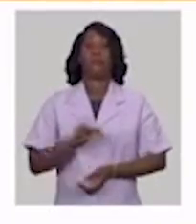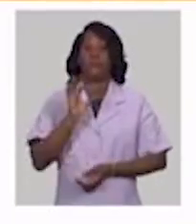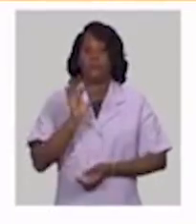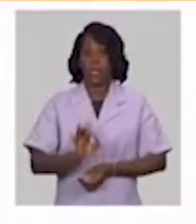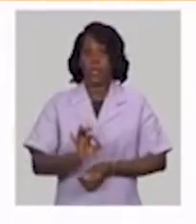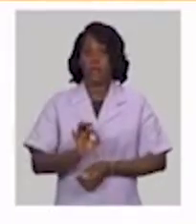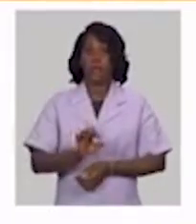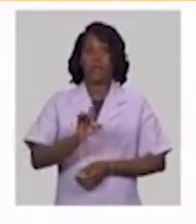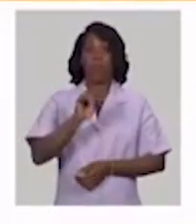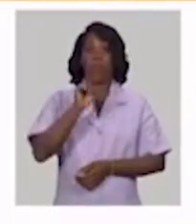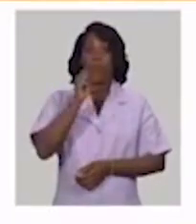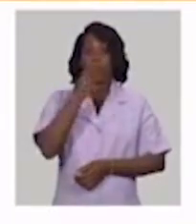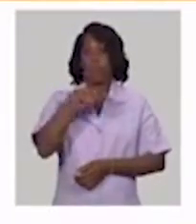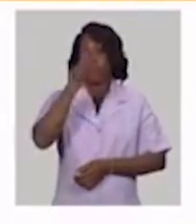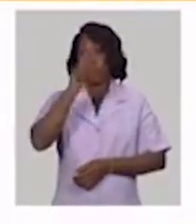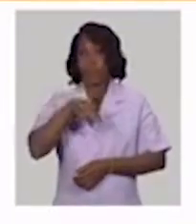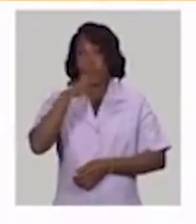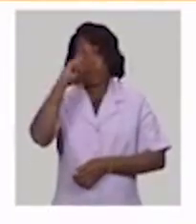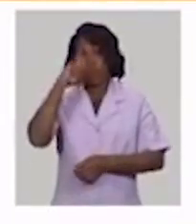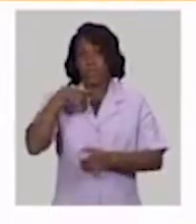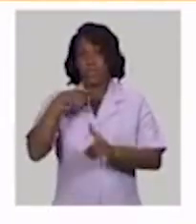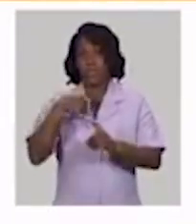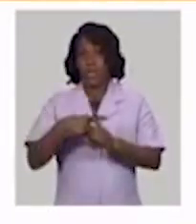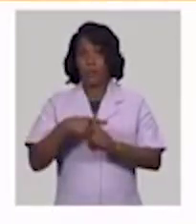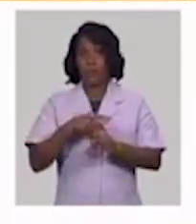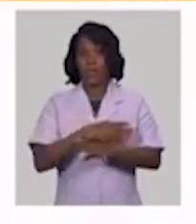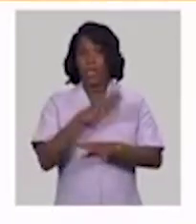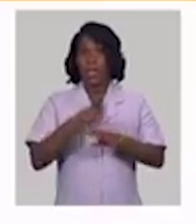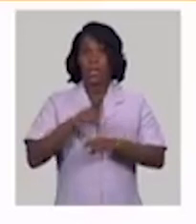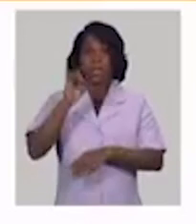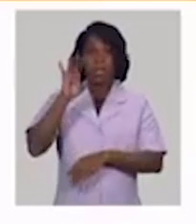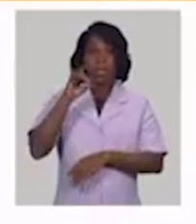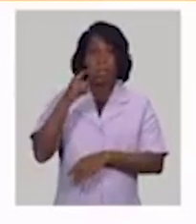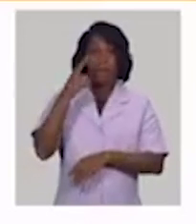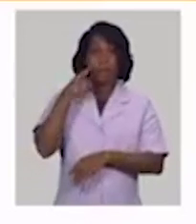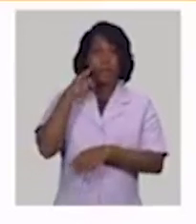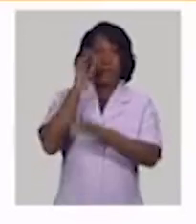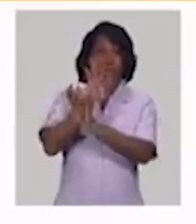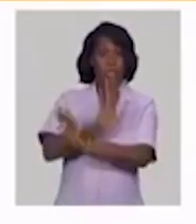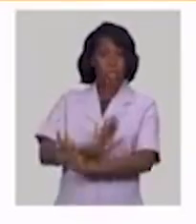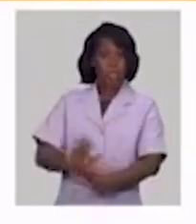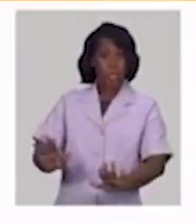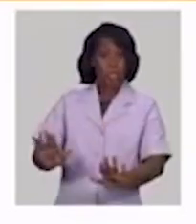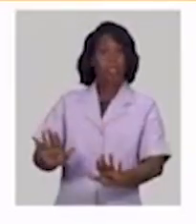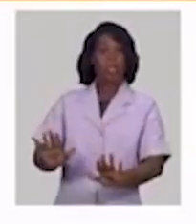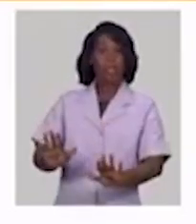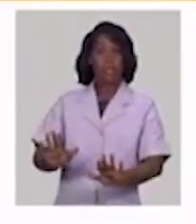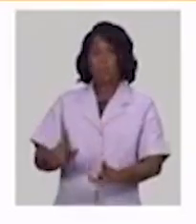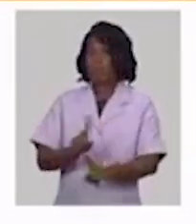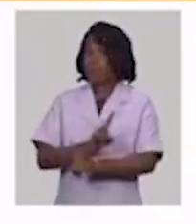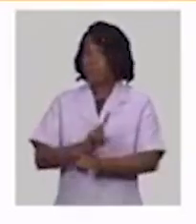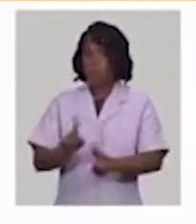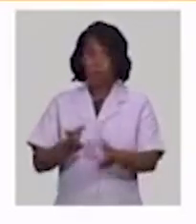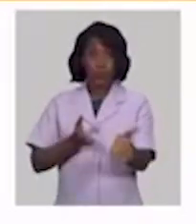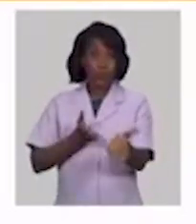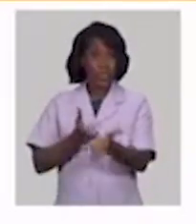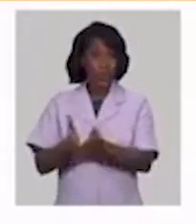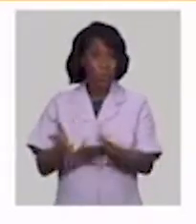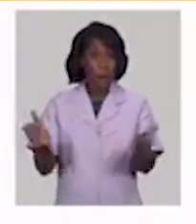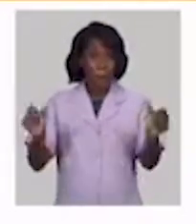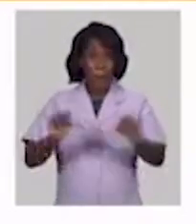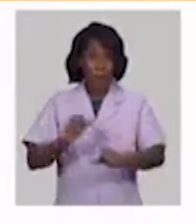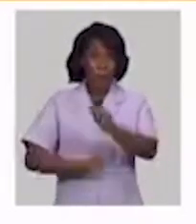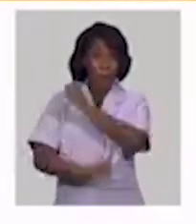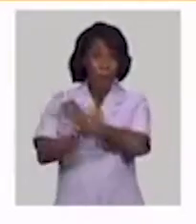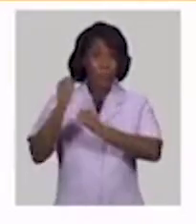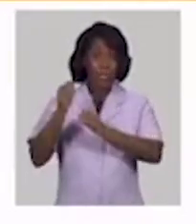15 de septiembre, no somos capaces de transformar la situación, muchas de estas medidas tendrán que mantenerse y tendremos a lo